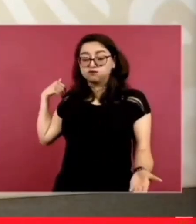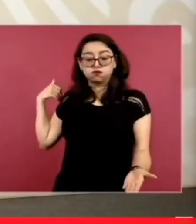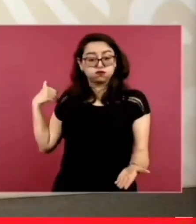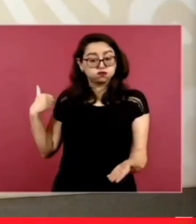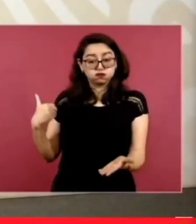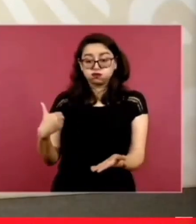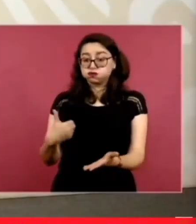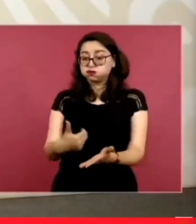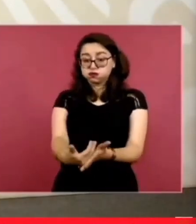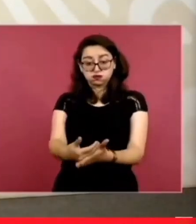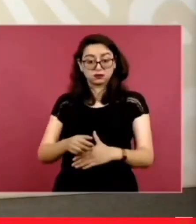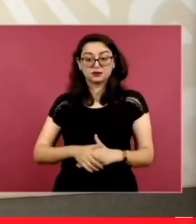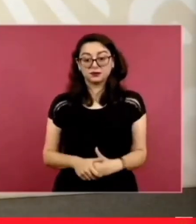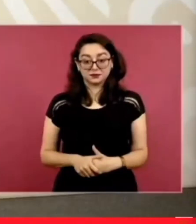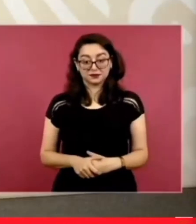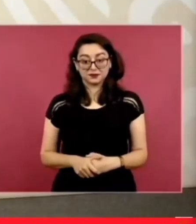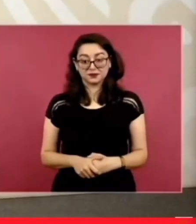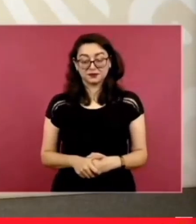nos trataron